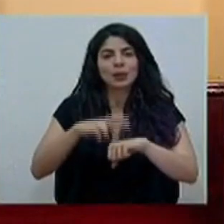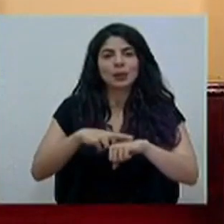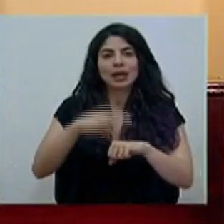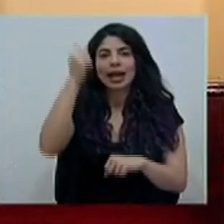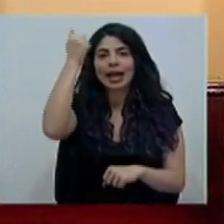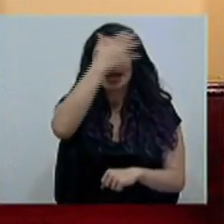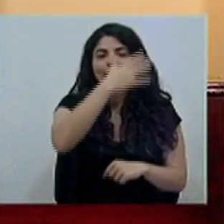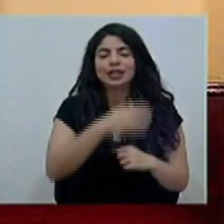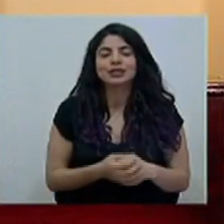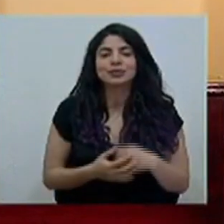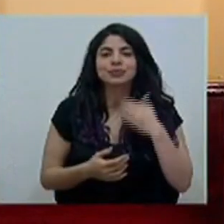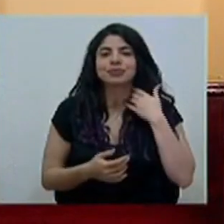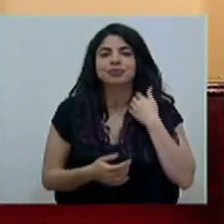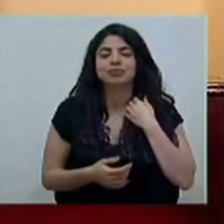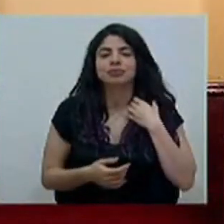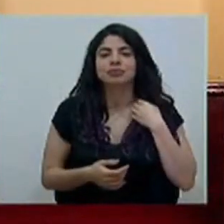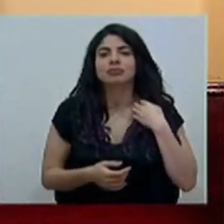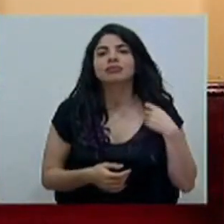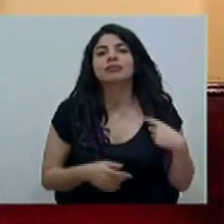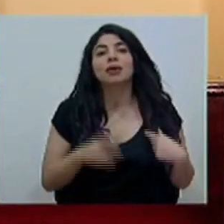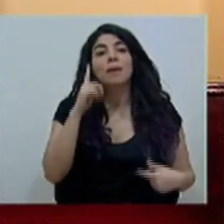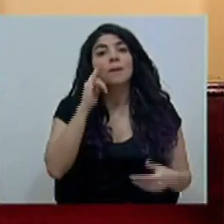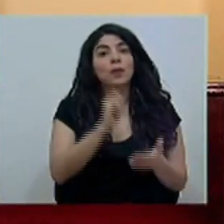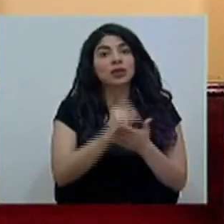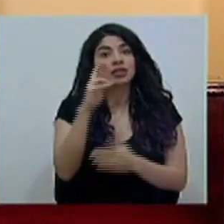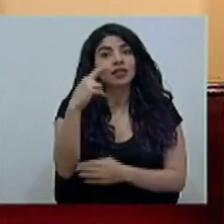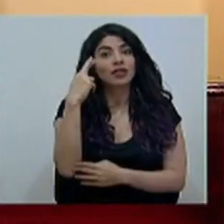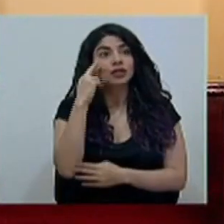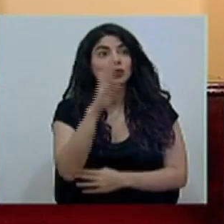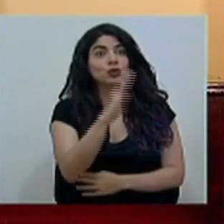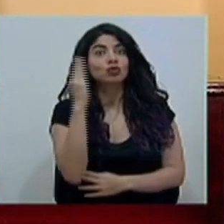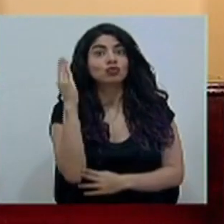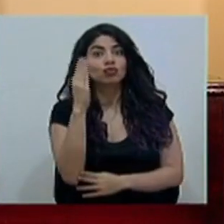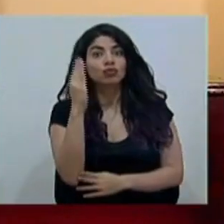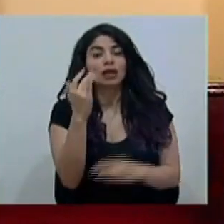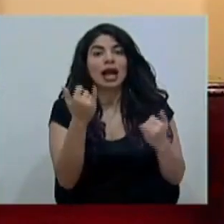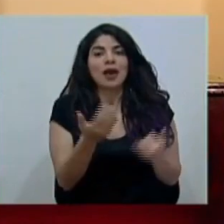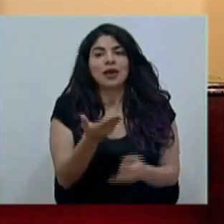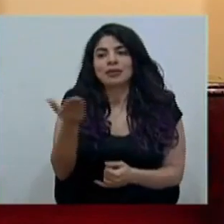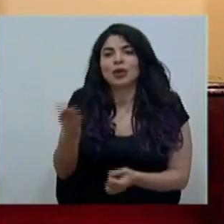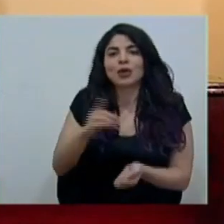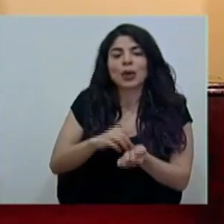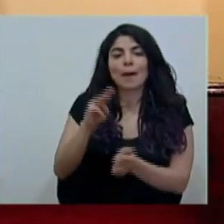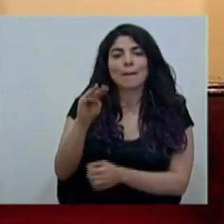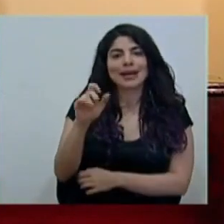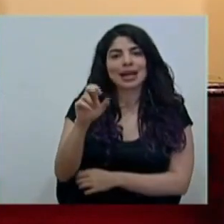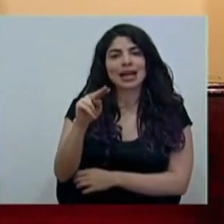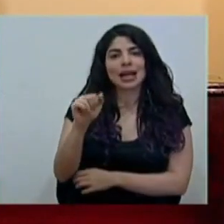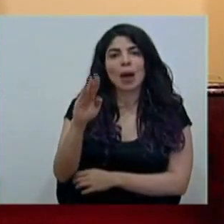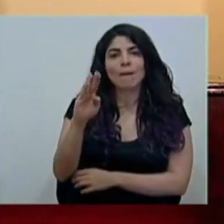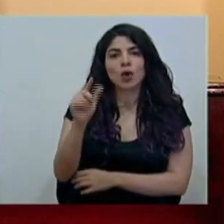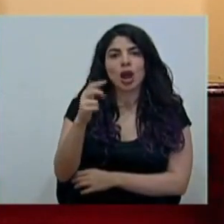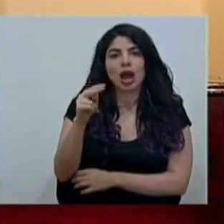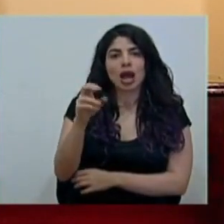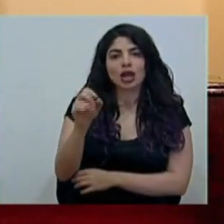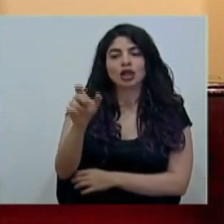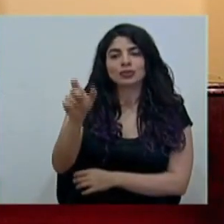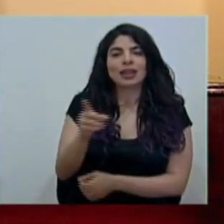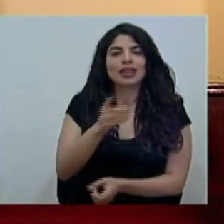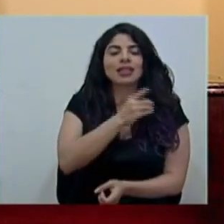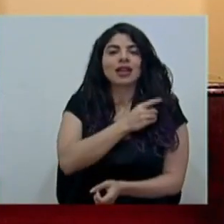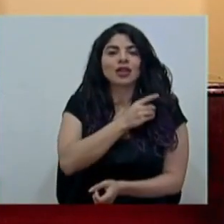don Carlos Alvarado, y precisamente en ese contexto de este mensaje, a continuación la doctora Milena Bolaños, directora del Hospital Nacional de